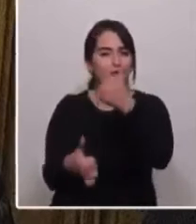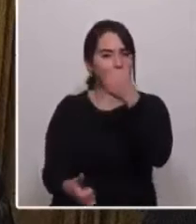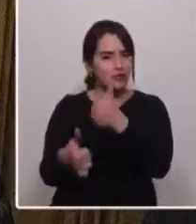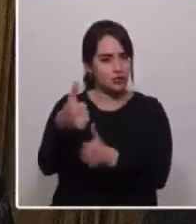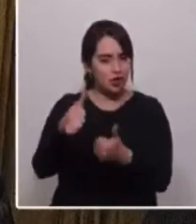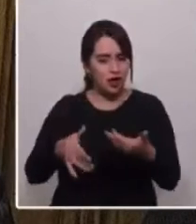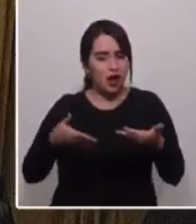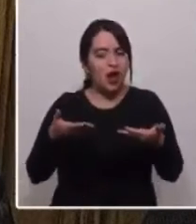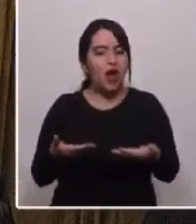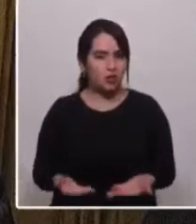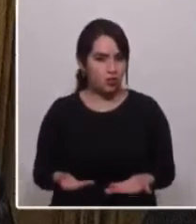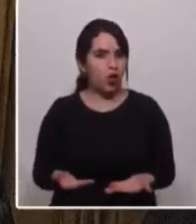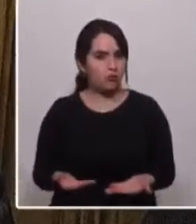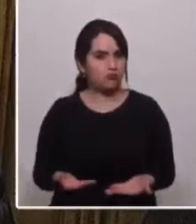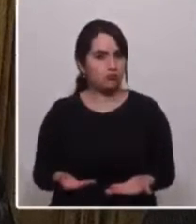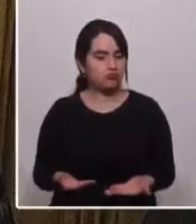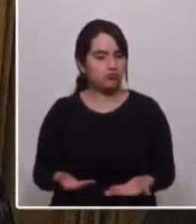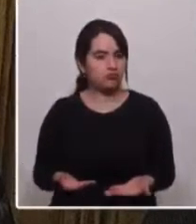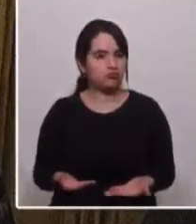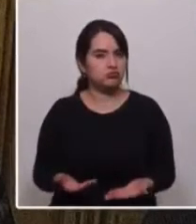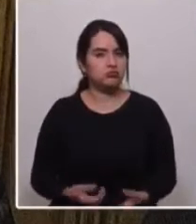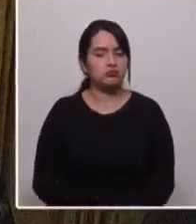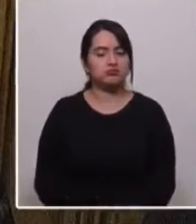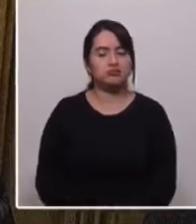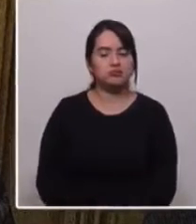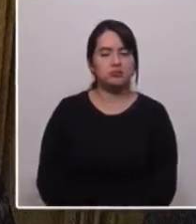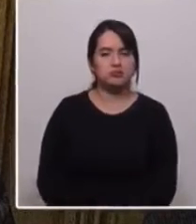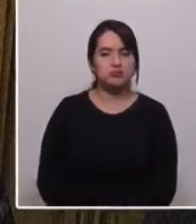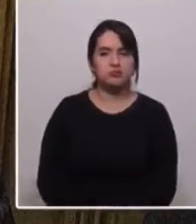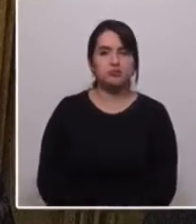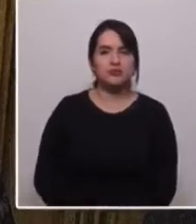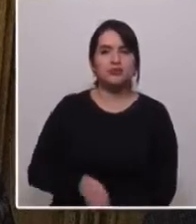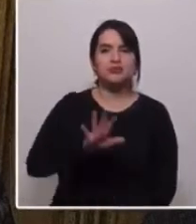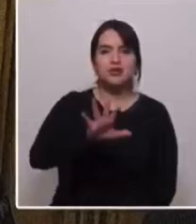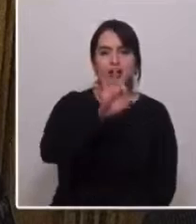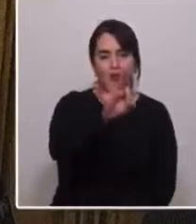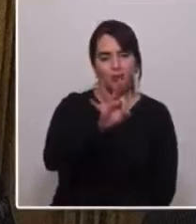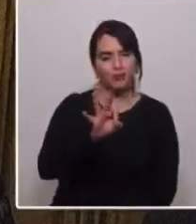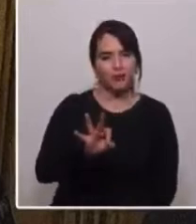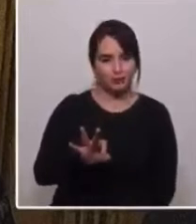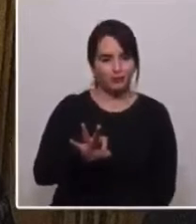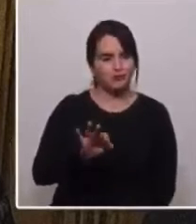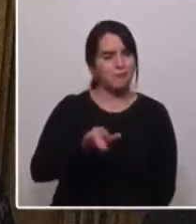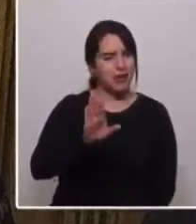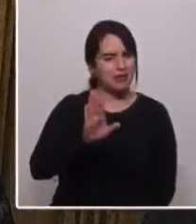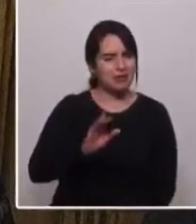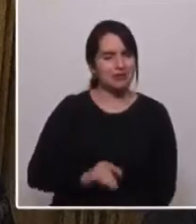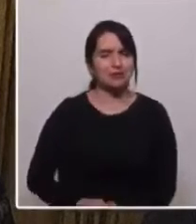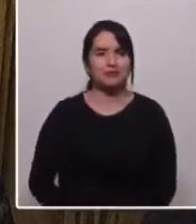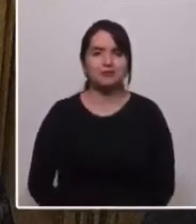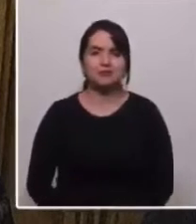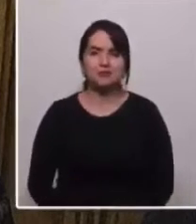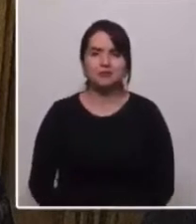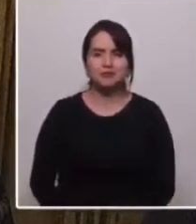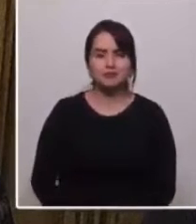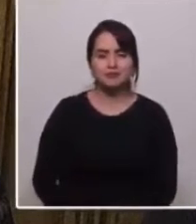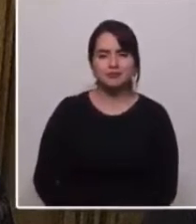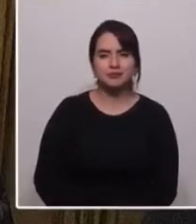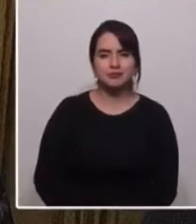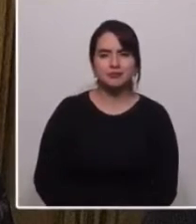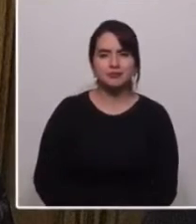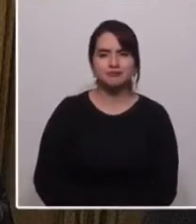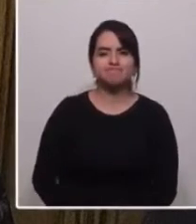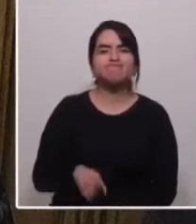actual escalafón, poco más del 5%. Sin duda, esto